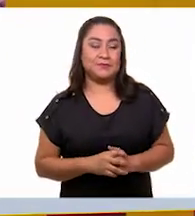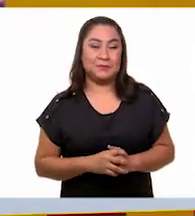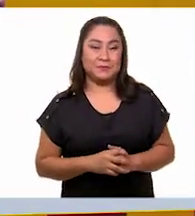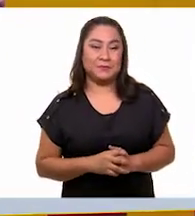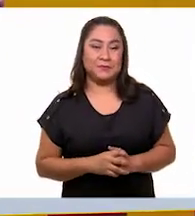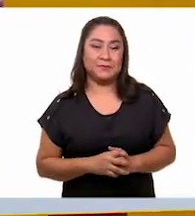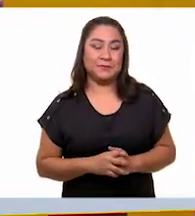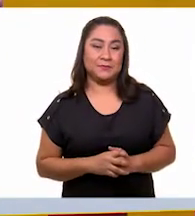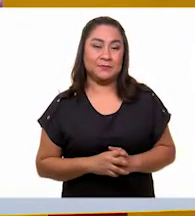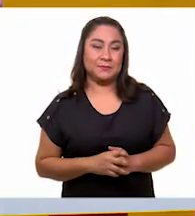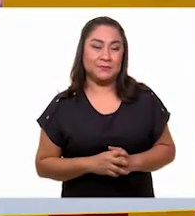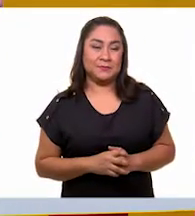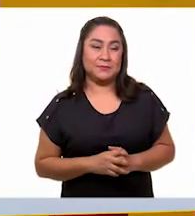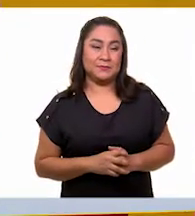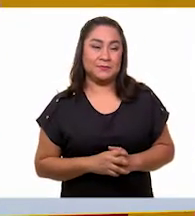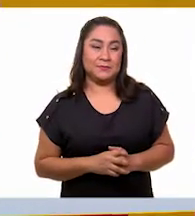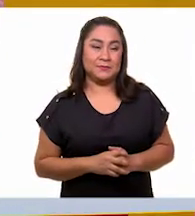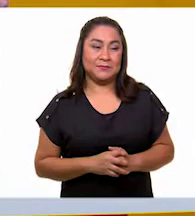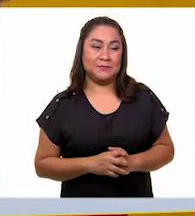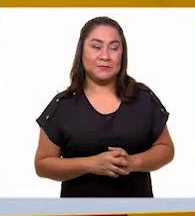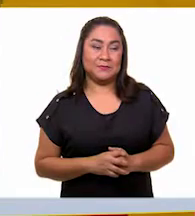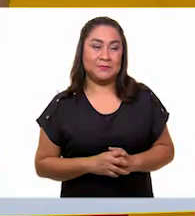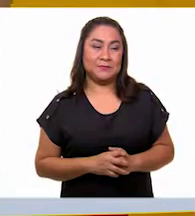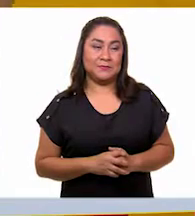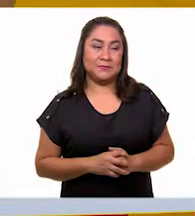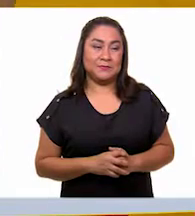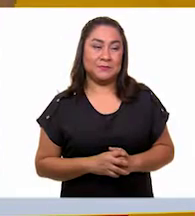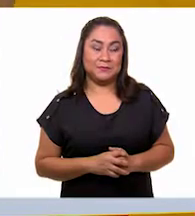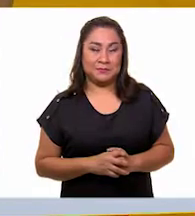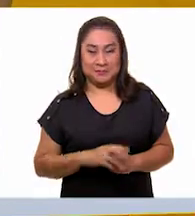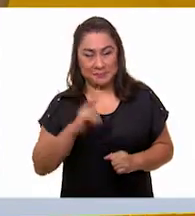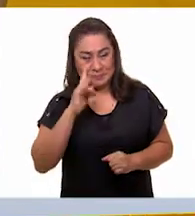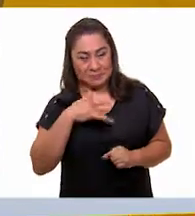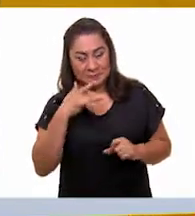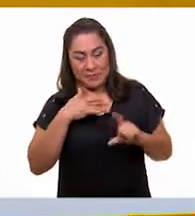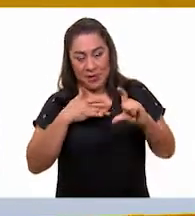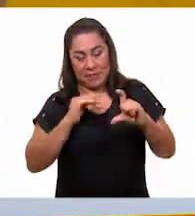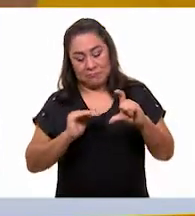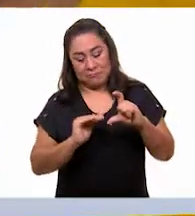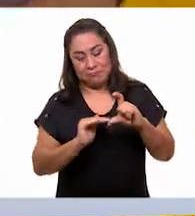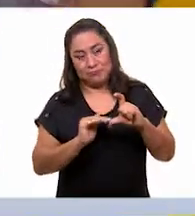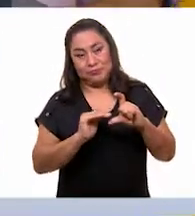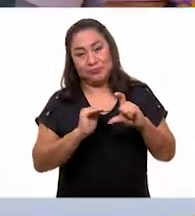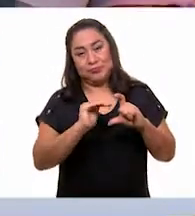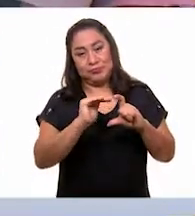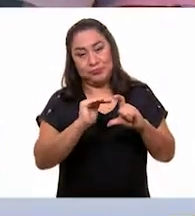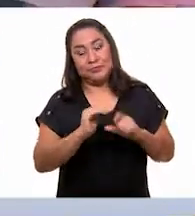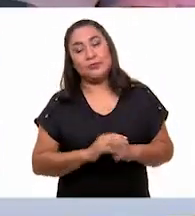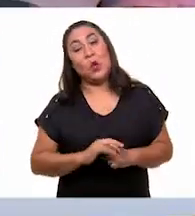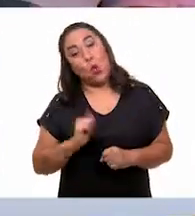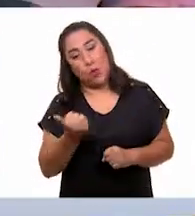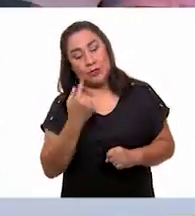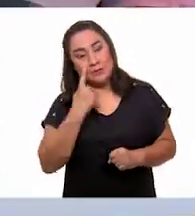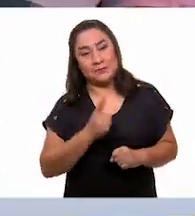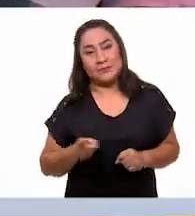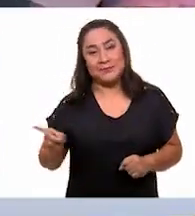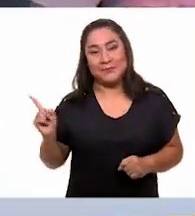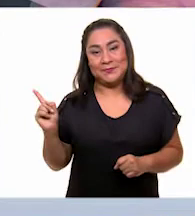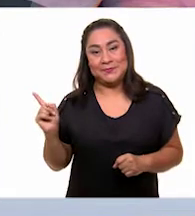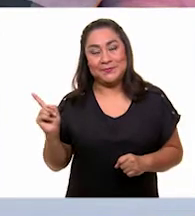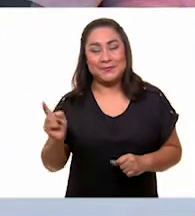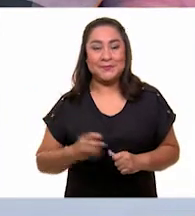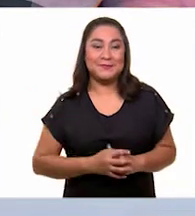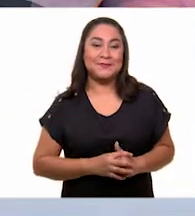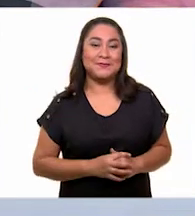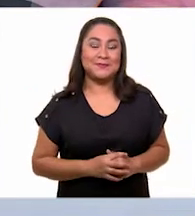Vamos a llenarlo a la mitad. Un poquito más de la mitad. Ajá. Y lo mismo vamos a hacer con esta otra botella.